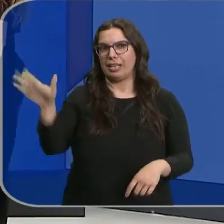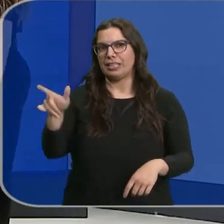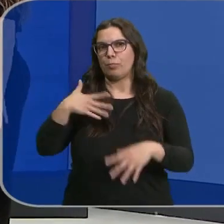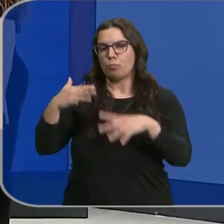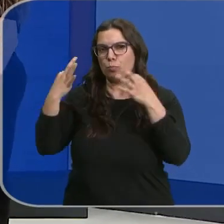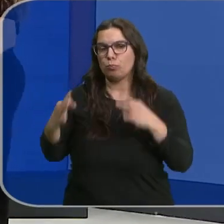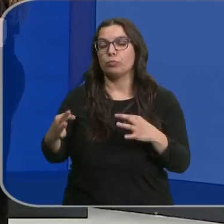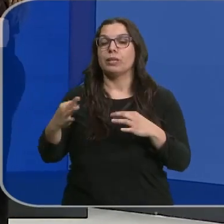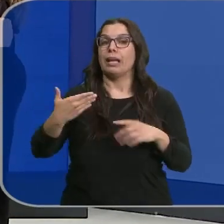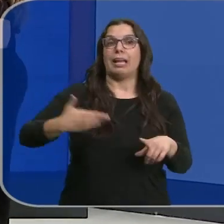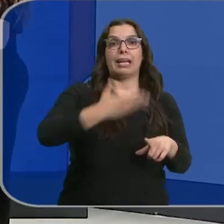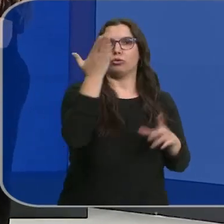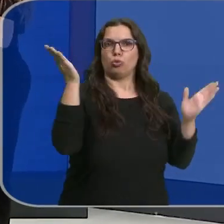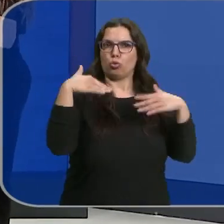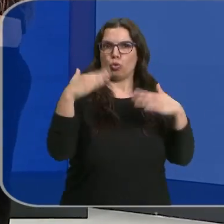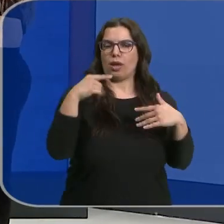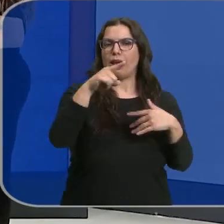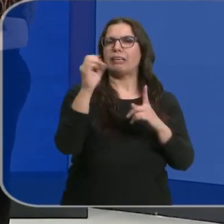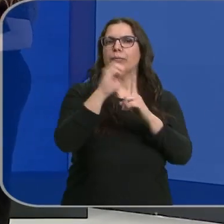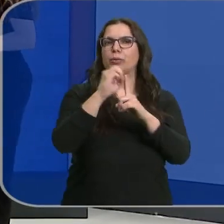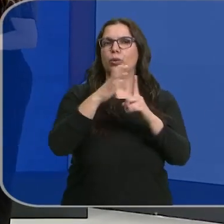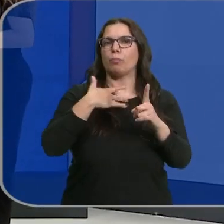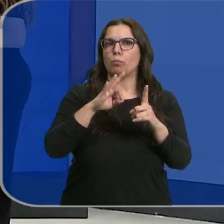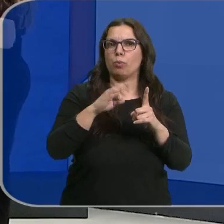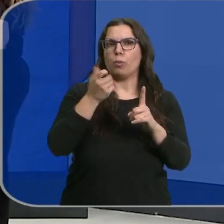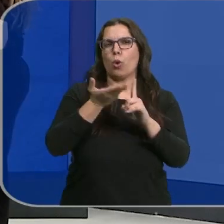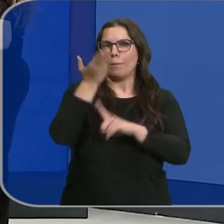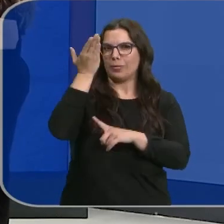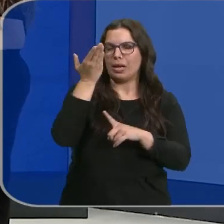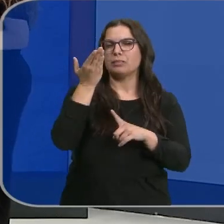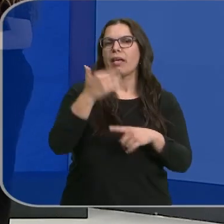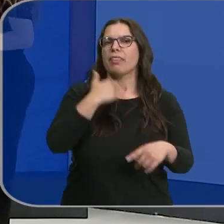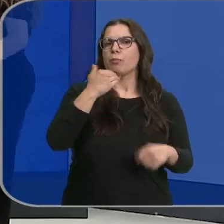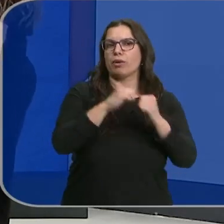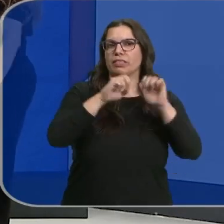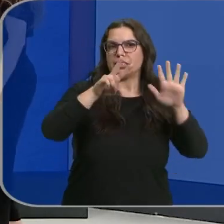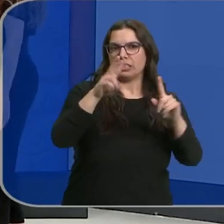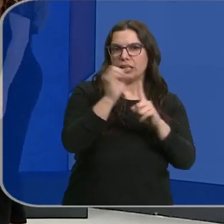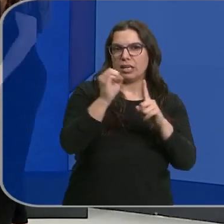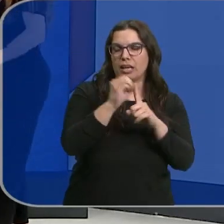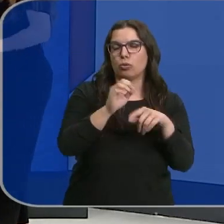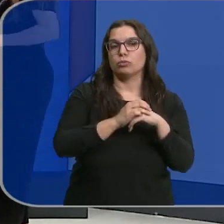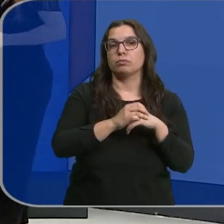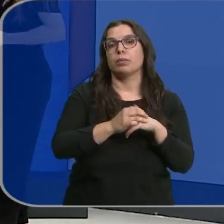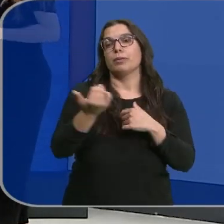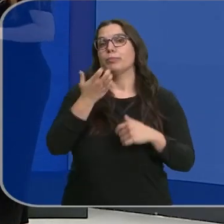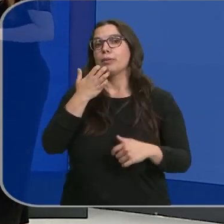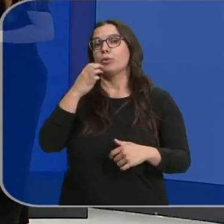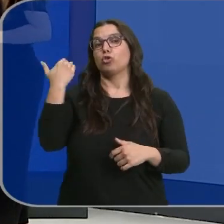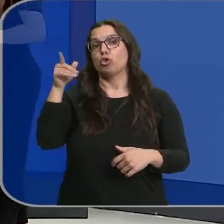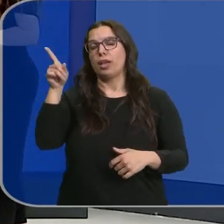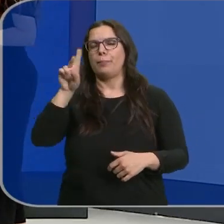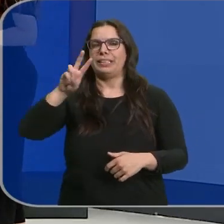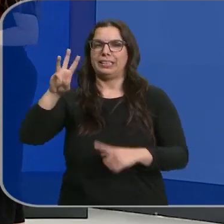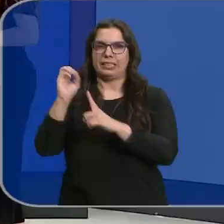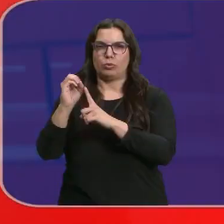fuertes. En el resto no las esperamos, con temperaturas que podrían ser algo más elevadas. En Zamora 27 grados, sin embargo 23 en